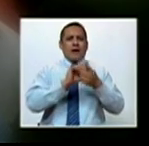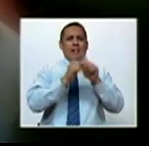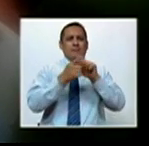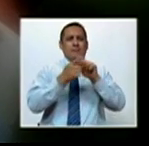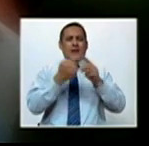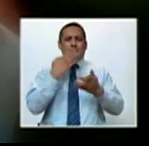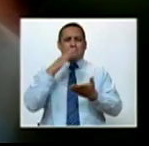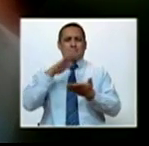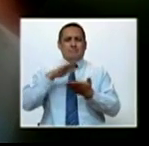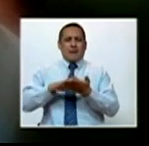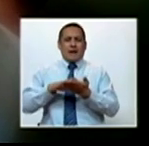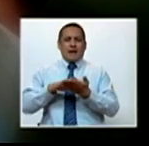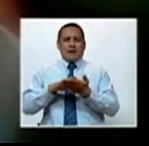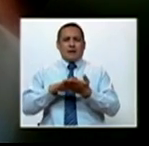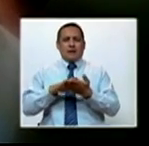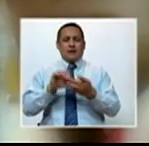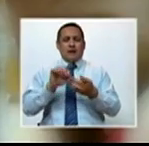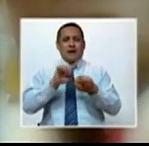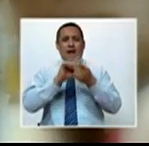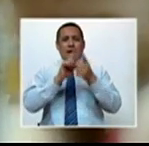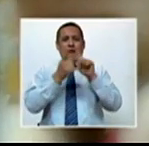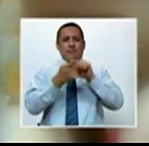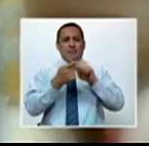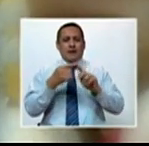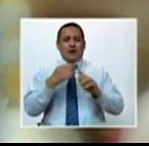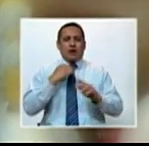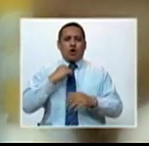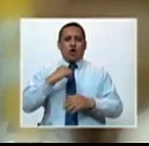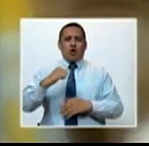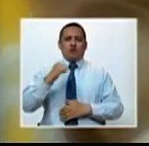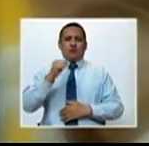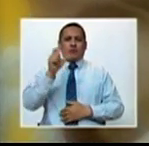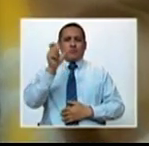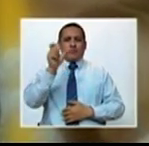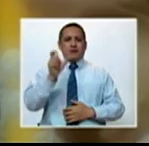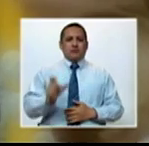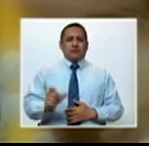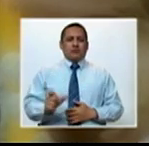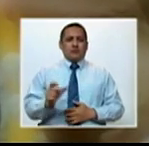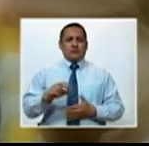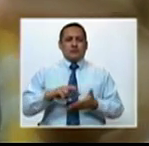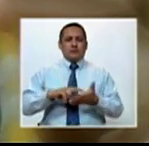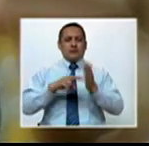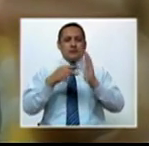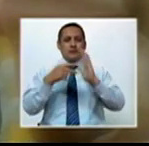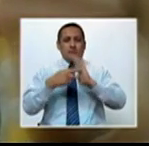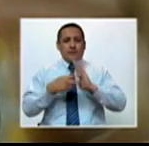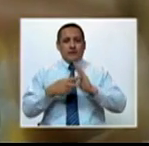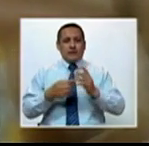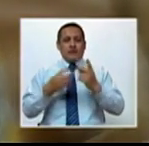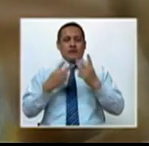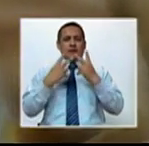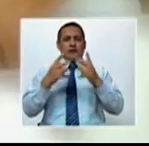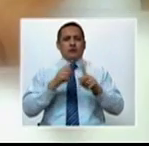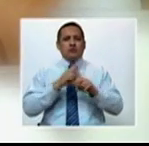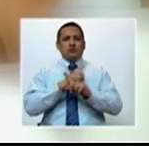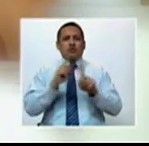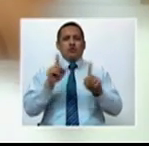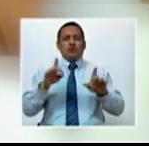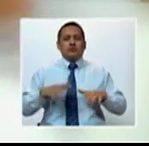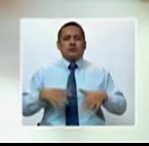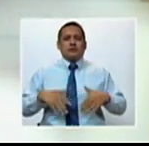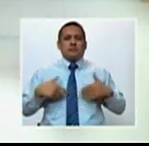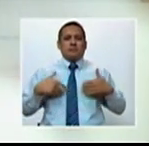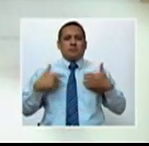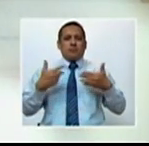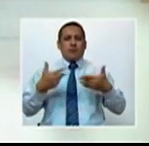reformar a peor o reformar en perjuicio. Esto es, que no